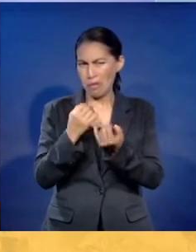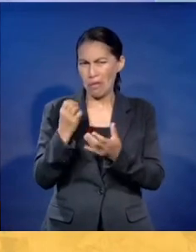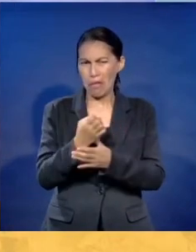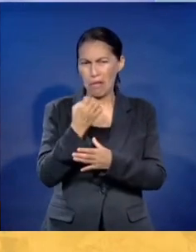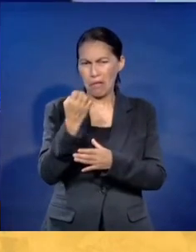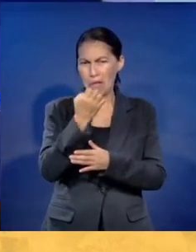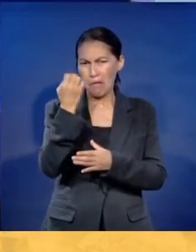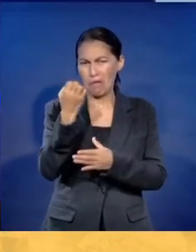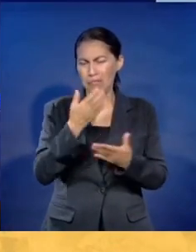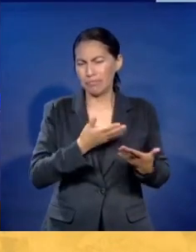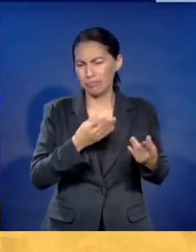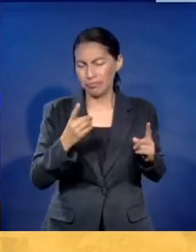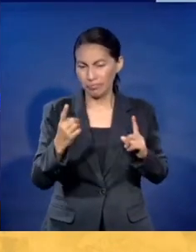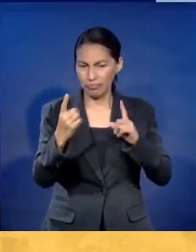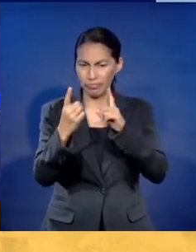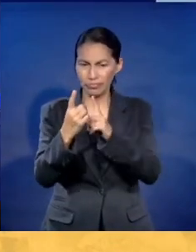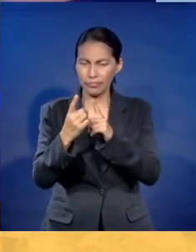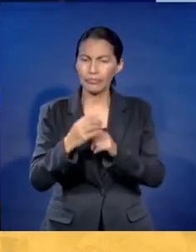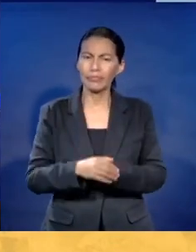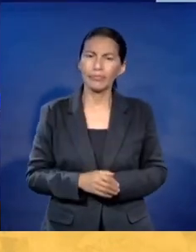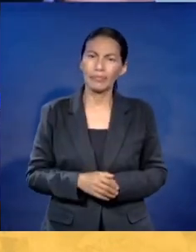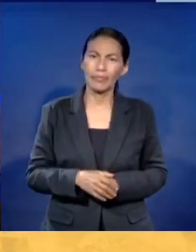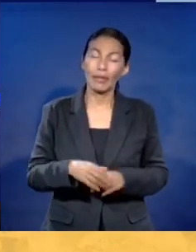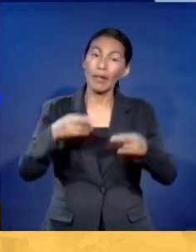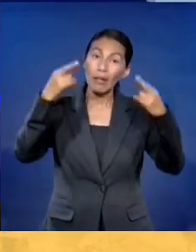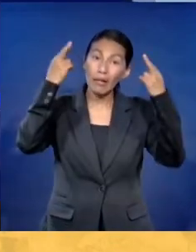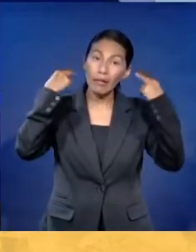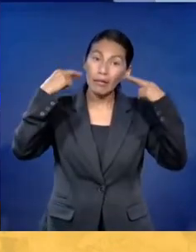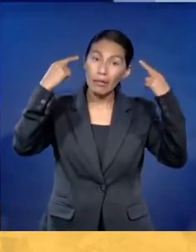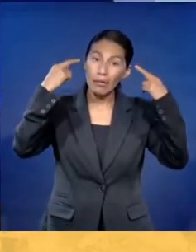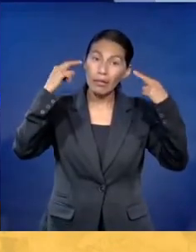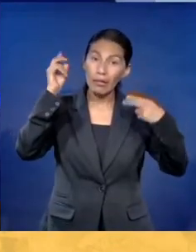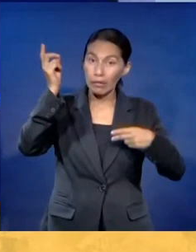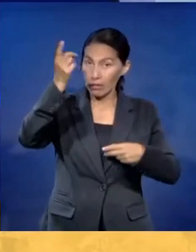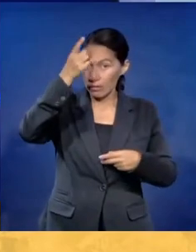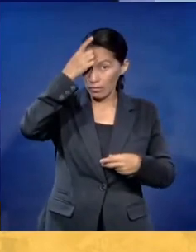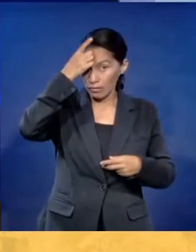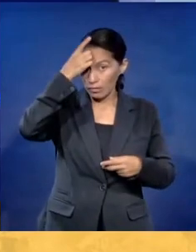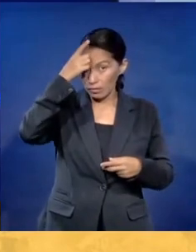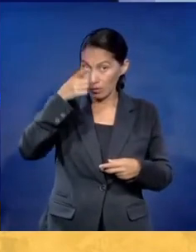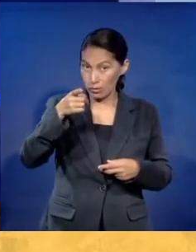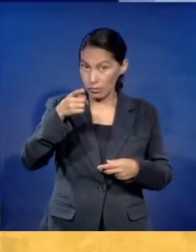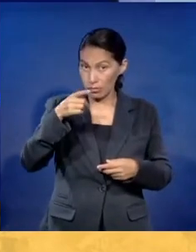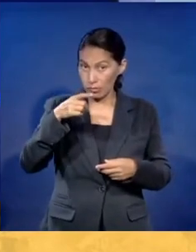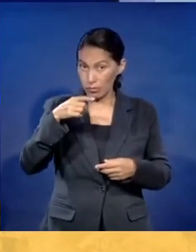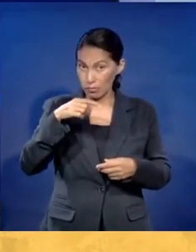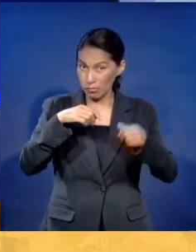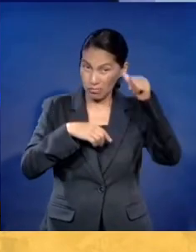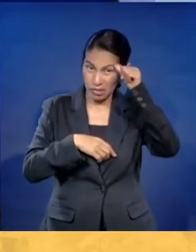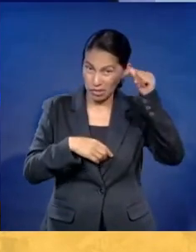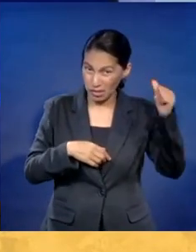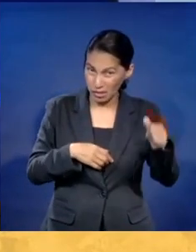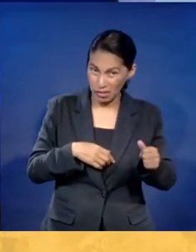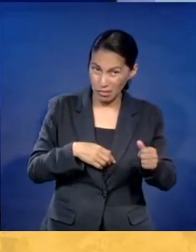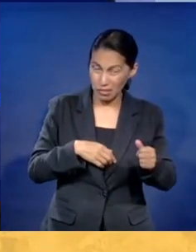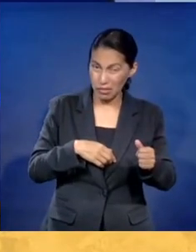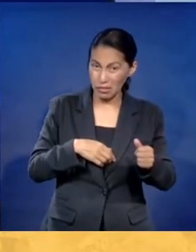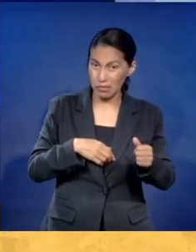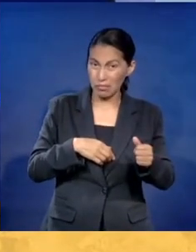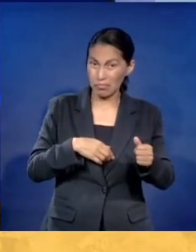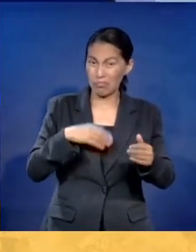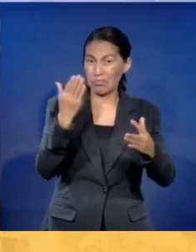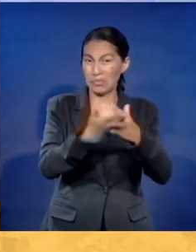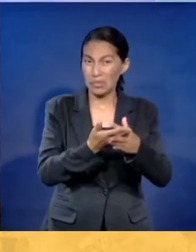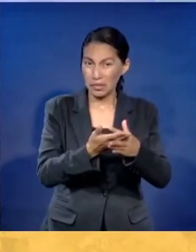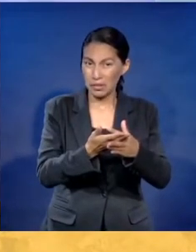decirle a David sabes qué rey David has pecado y escuchen todos pecaste y asesinaste adúltero Arrepiéntete pudo